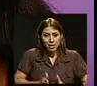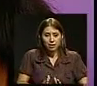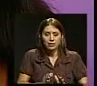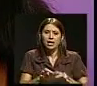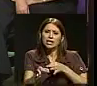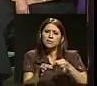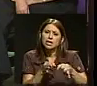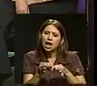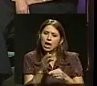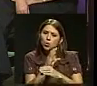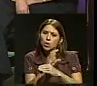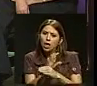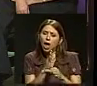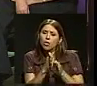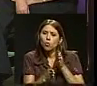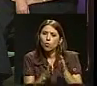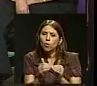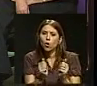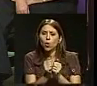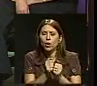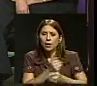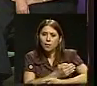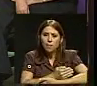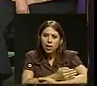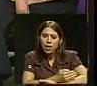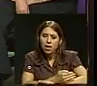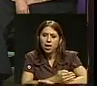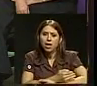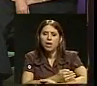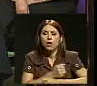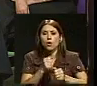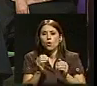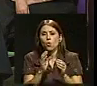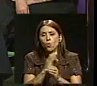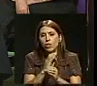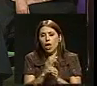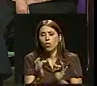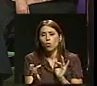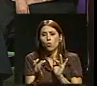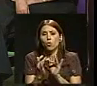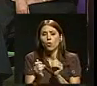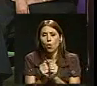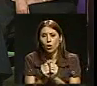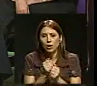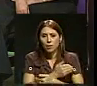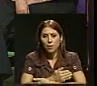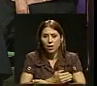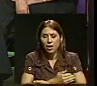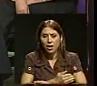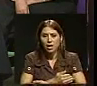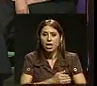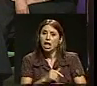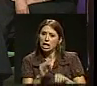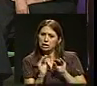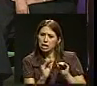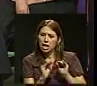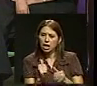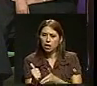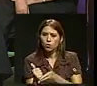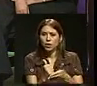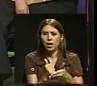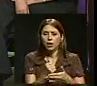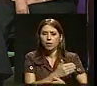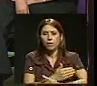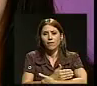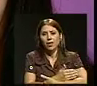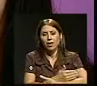tengan contacto físico, enseñarles a hacer ciertas cosas por el bebé en la medida de las posibilidades y que también